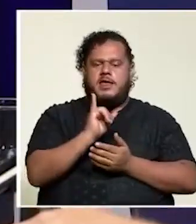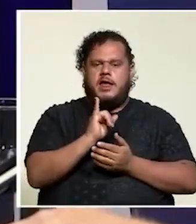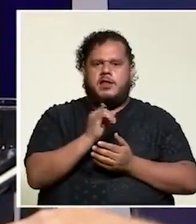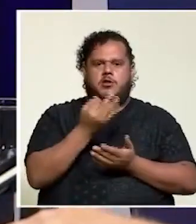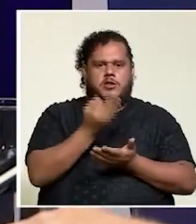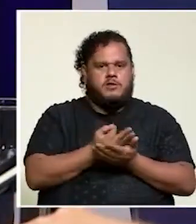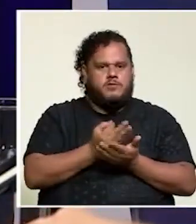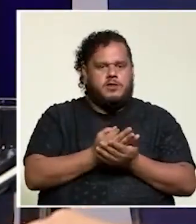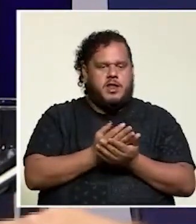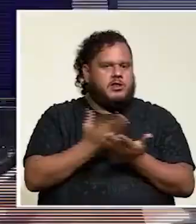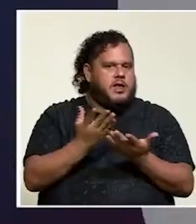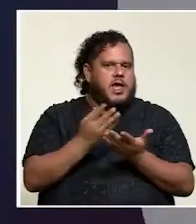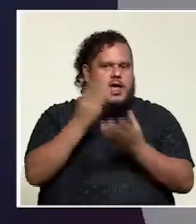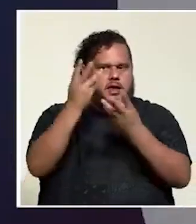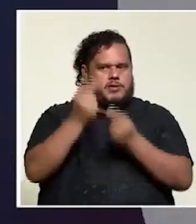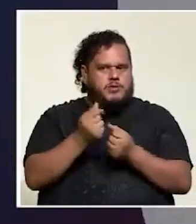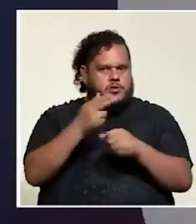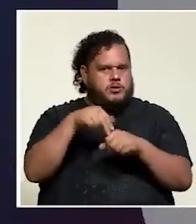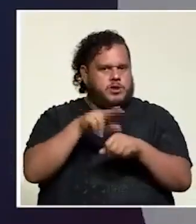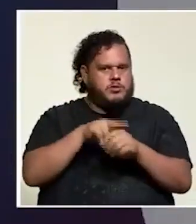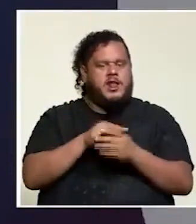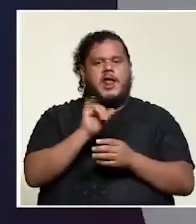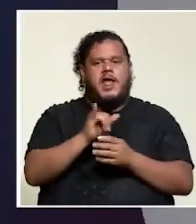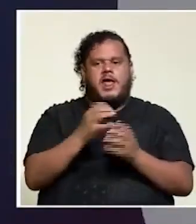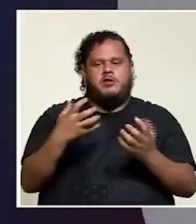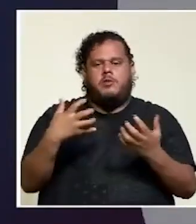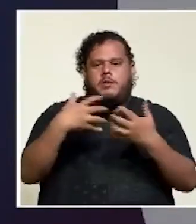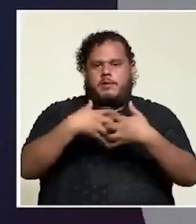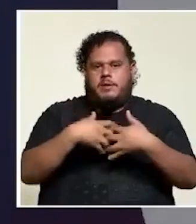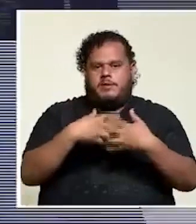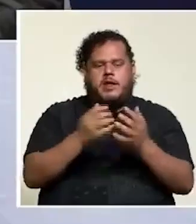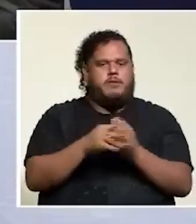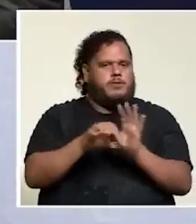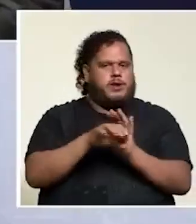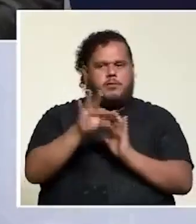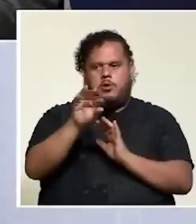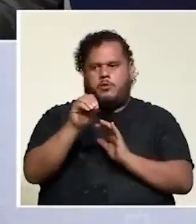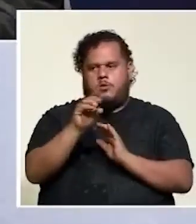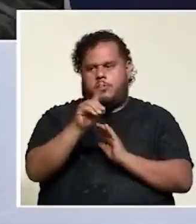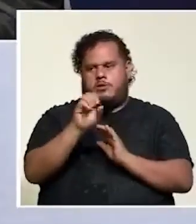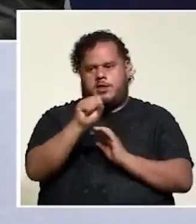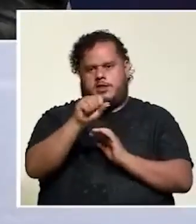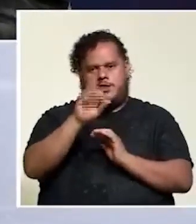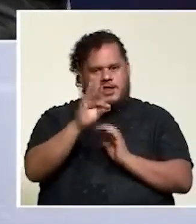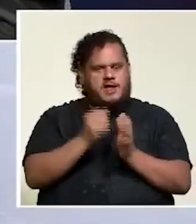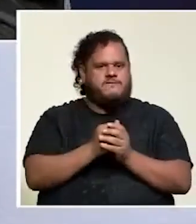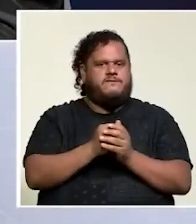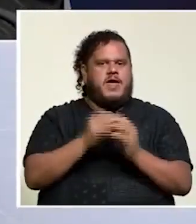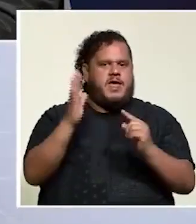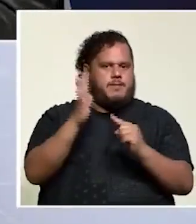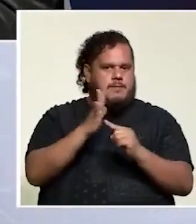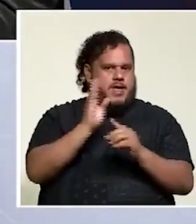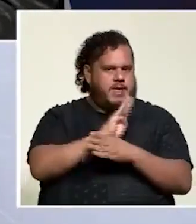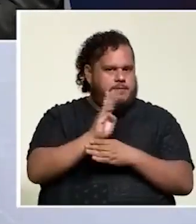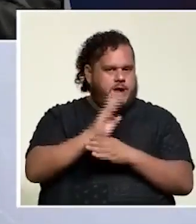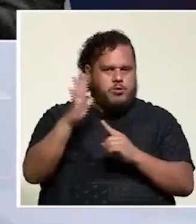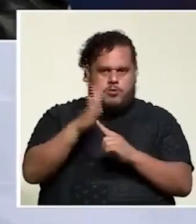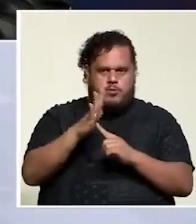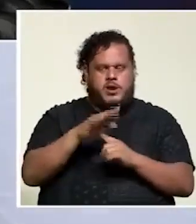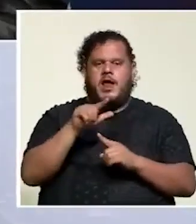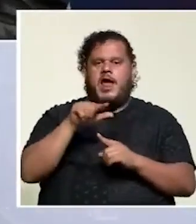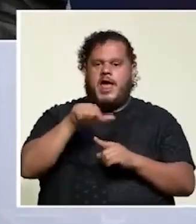financia por vía del presupuesto nacional. Eso va amarrado. FODESAF, asignaciones familiares, Banco Popular. Okay. ¿Y esos